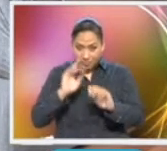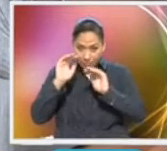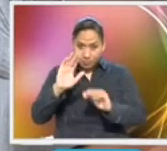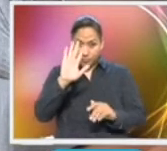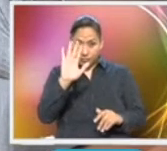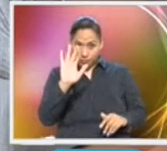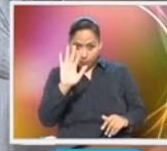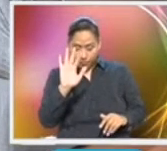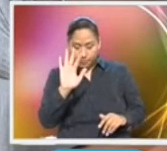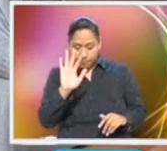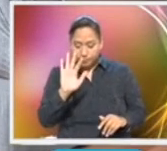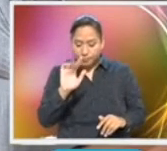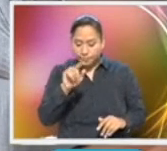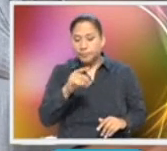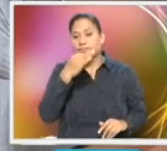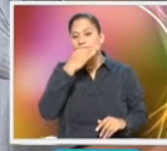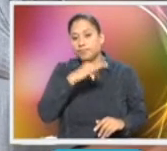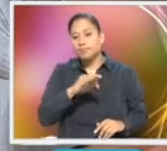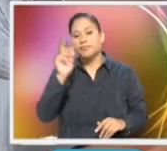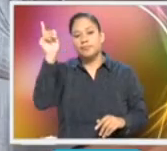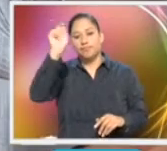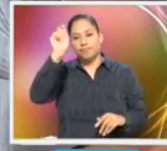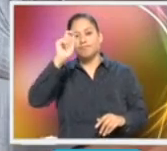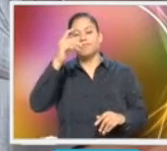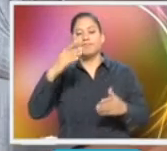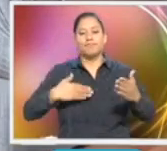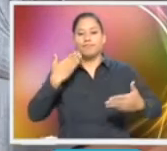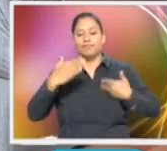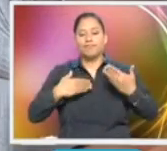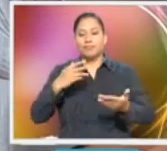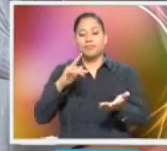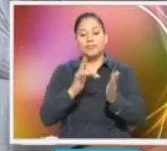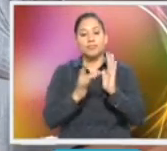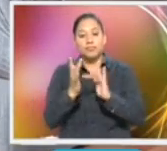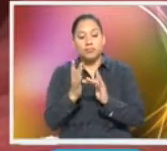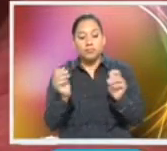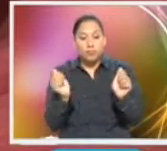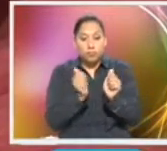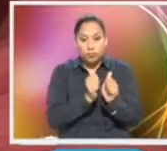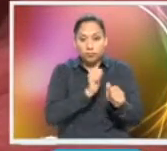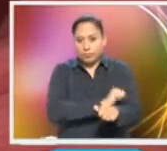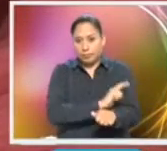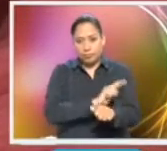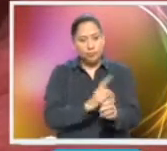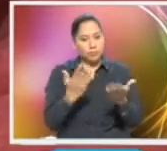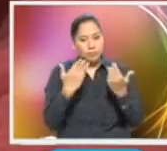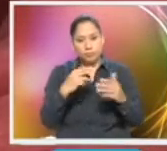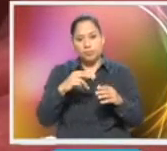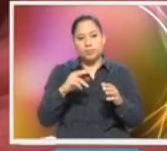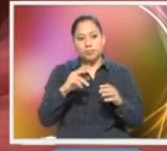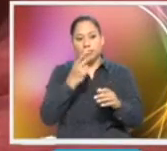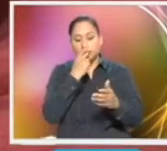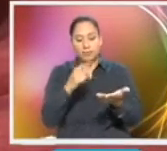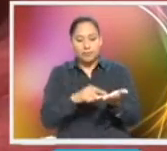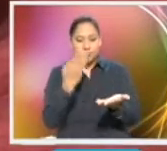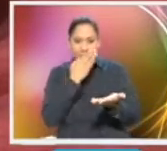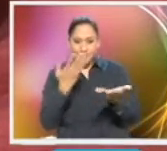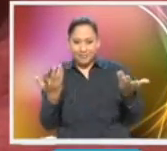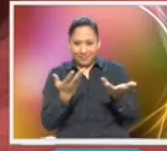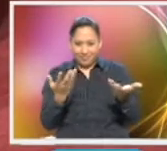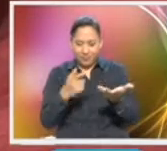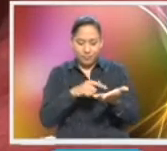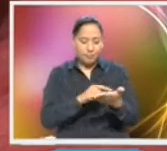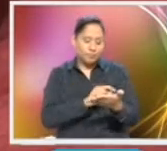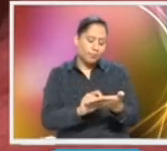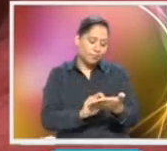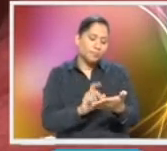50, se celebra la fiesta de Pentecostés. Ya no estaba Jesús con los apóstoles, según cuentan los Hechos de los Apóstoles,